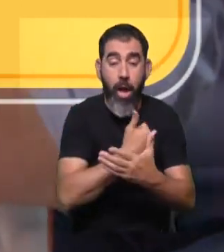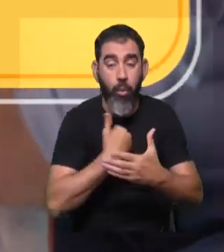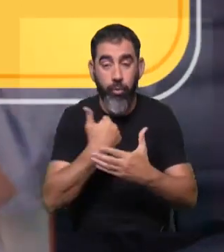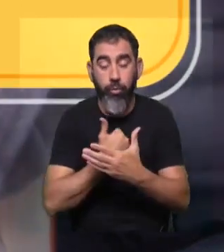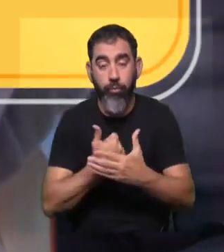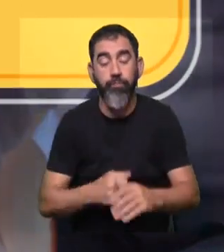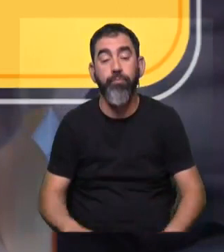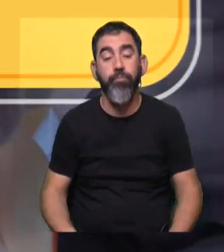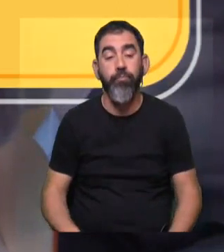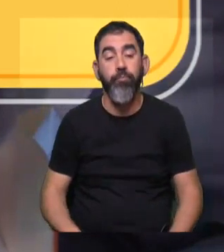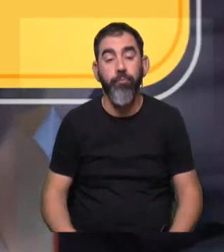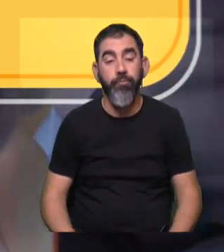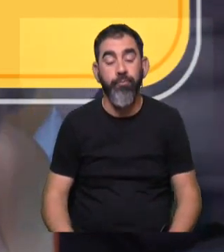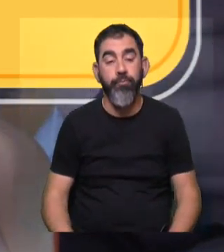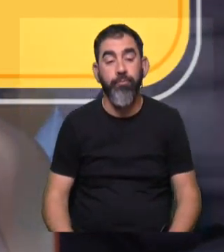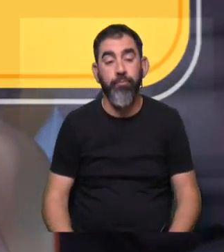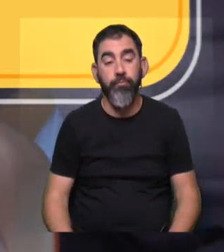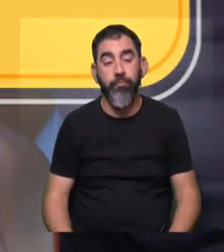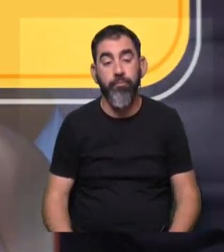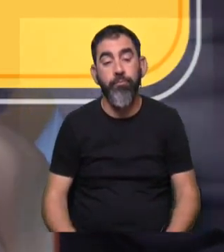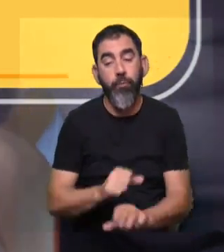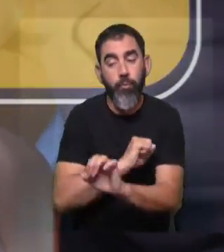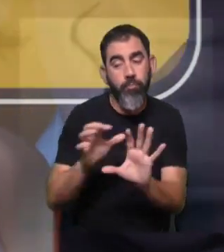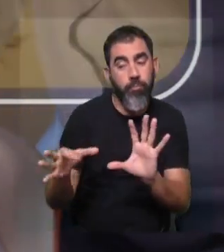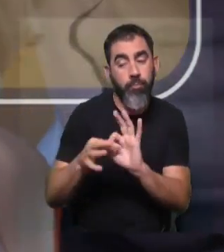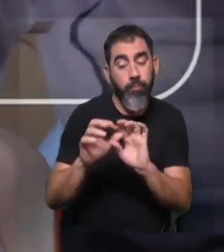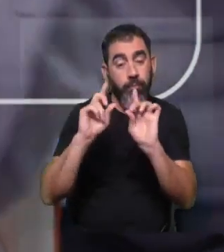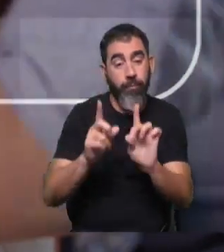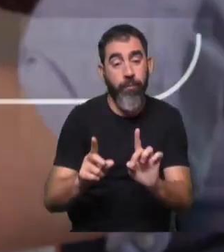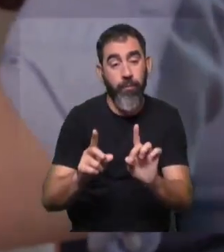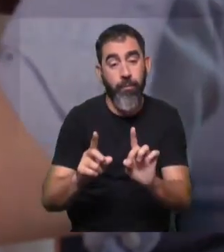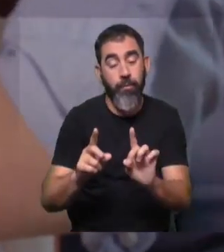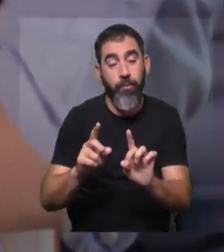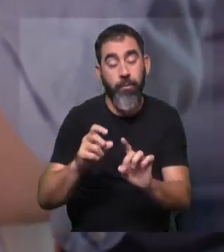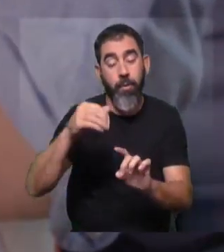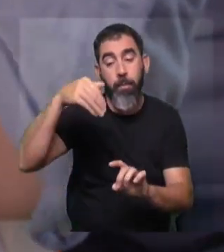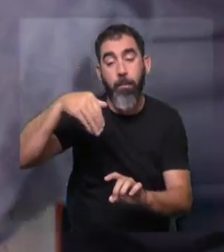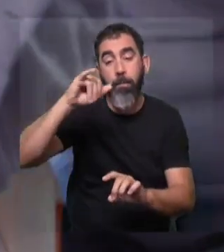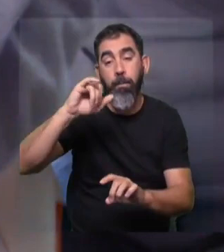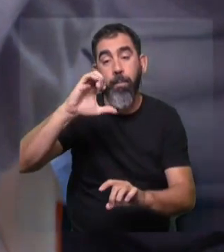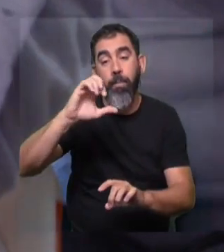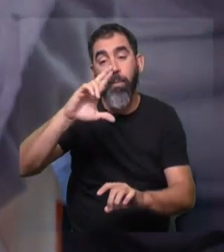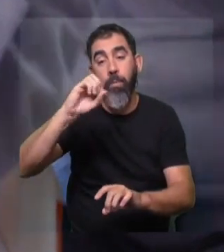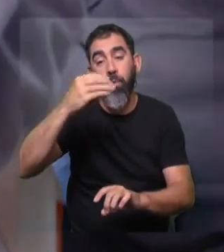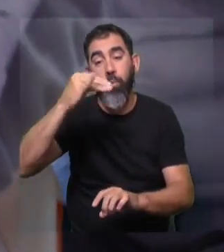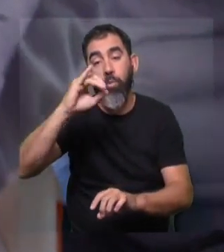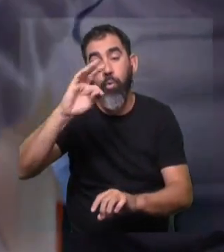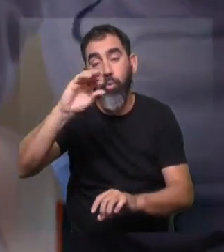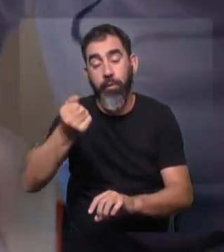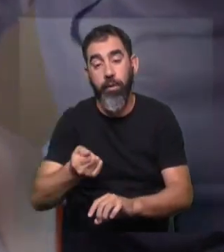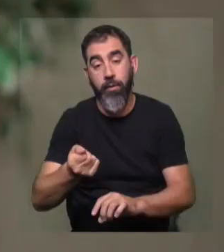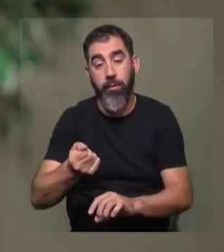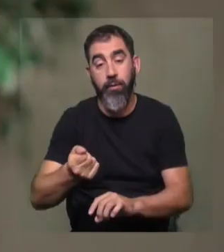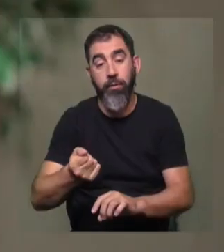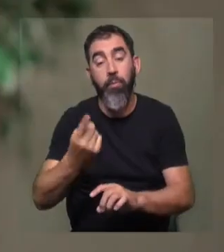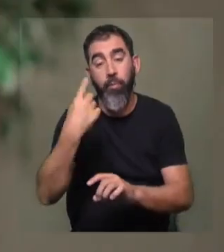llaman de desarrollo típico, y así poder asociarlo también con la microbiota, con la composición de los microorganismos del intestino. Para